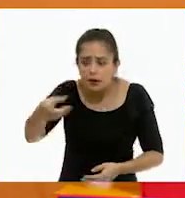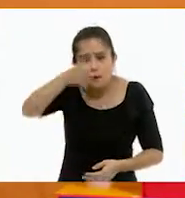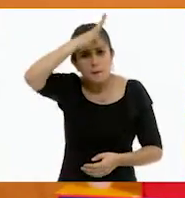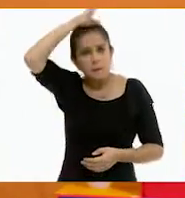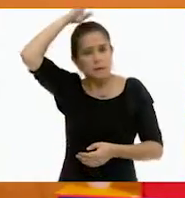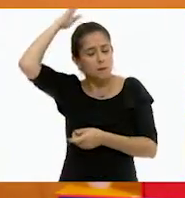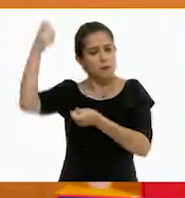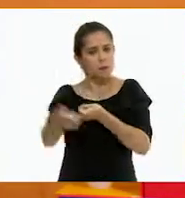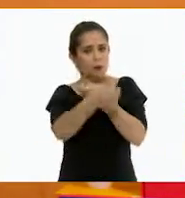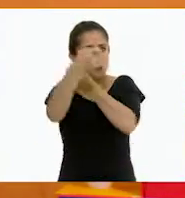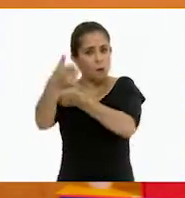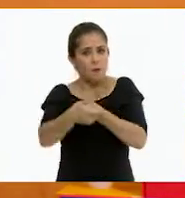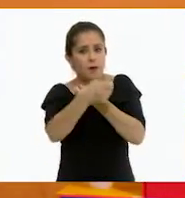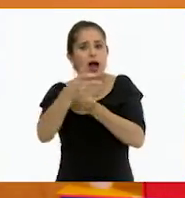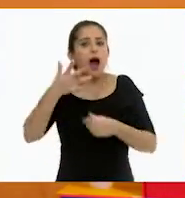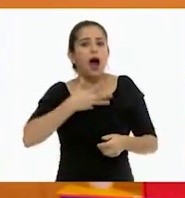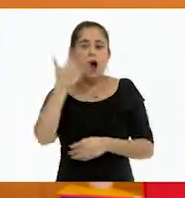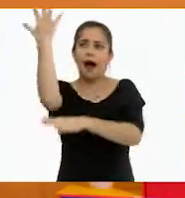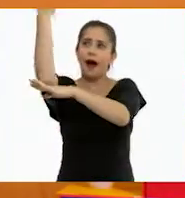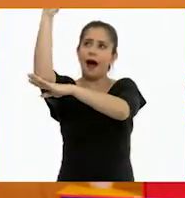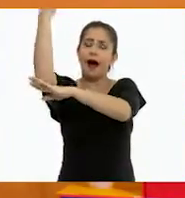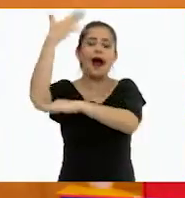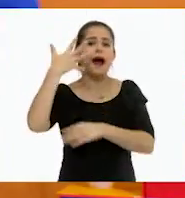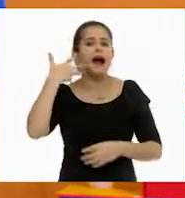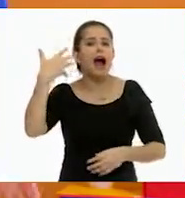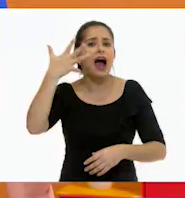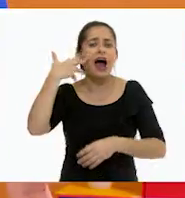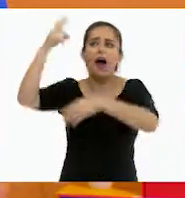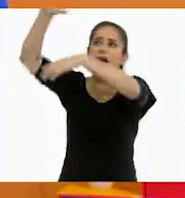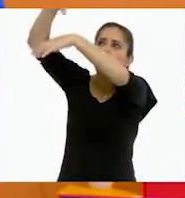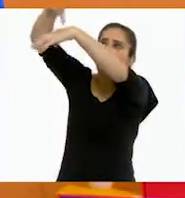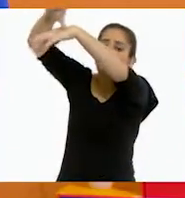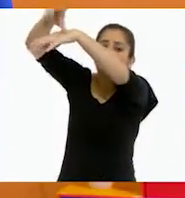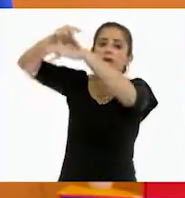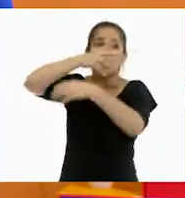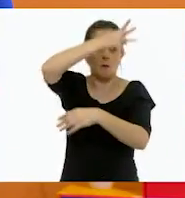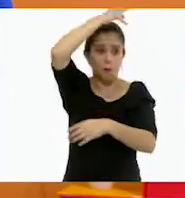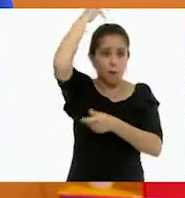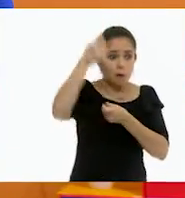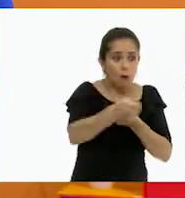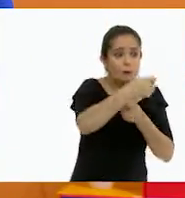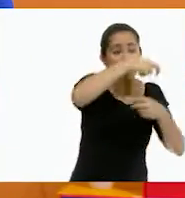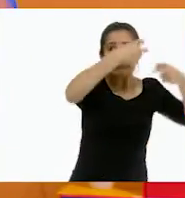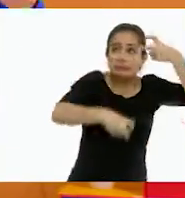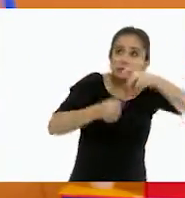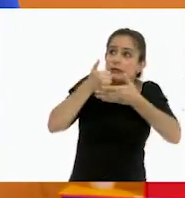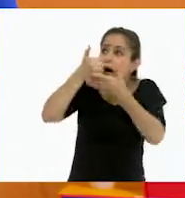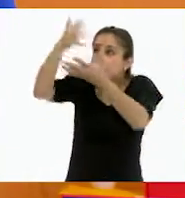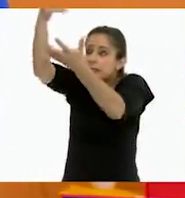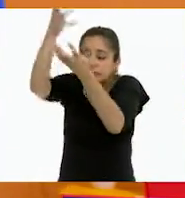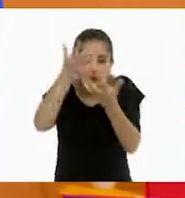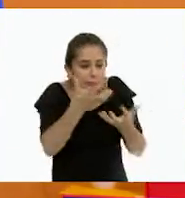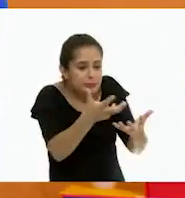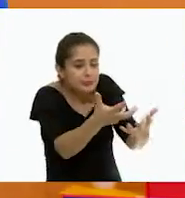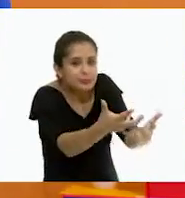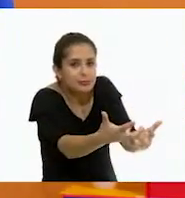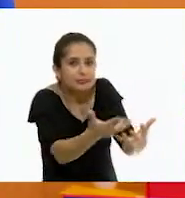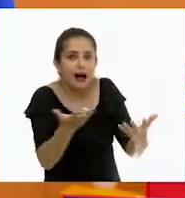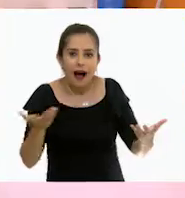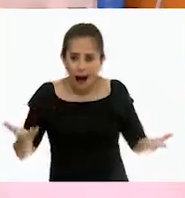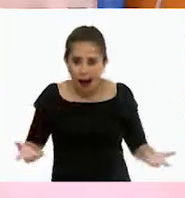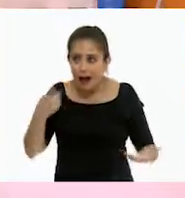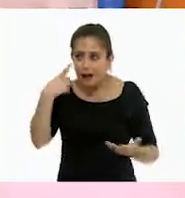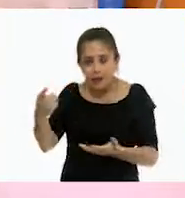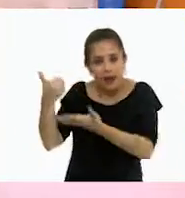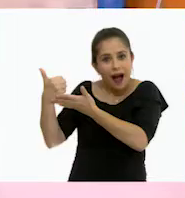y bajaron un gatito de una señora que estaba atorado en el árbol. Imagínate todo lo que tienen que hacer y se dieron el tiempo para